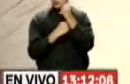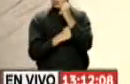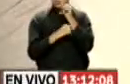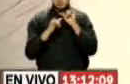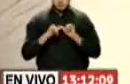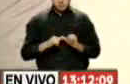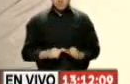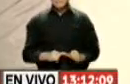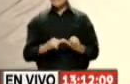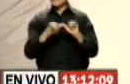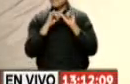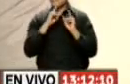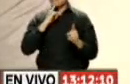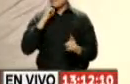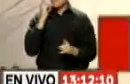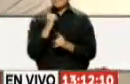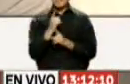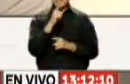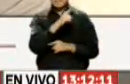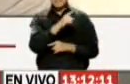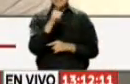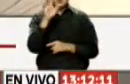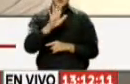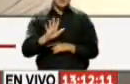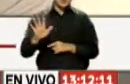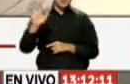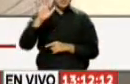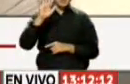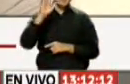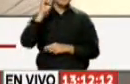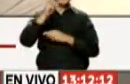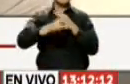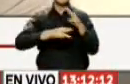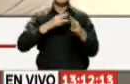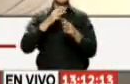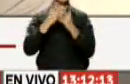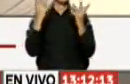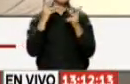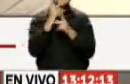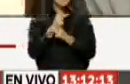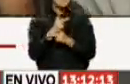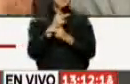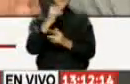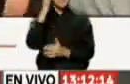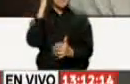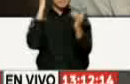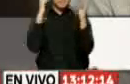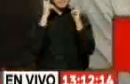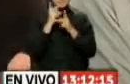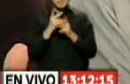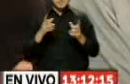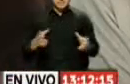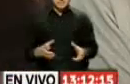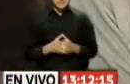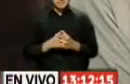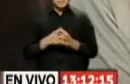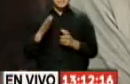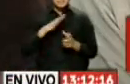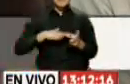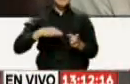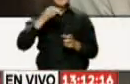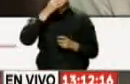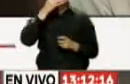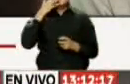Es contribuir para la salvación del planeta, para la defensa de nuestro territorio. La Amazonía es